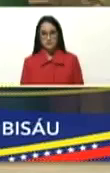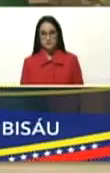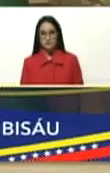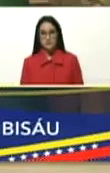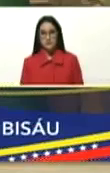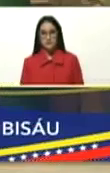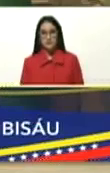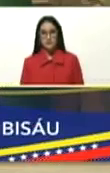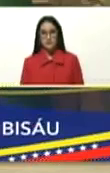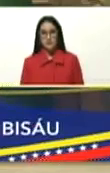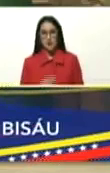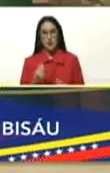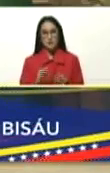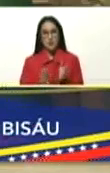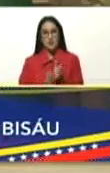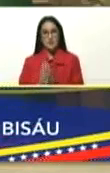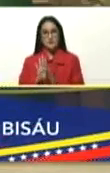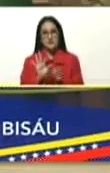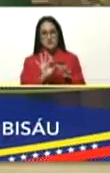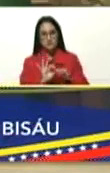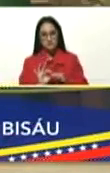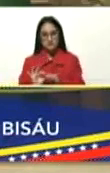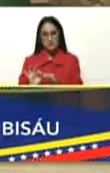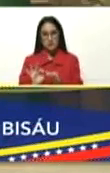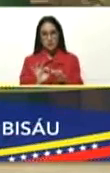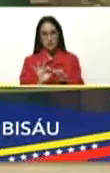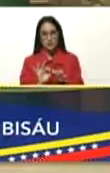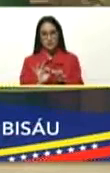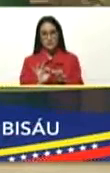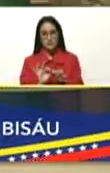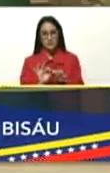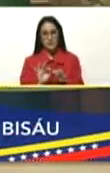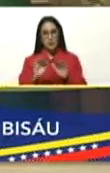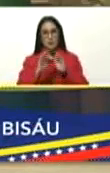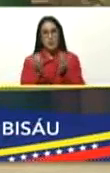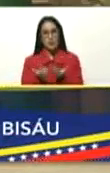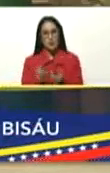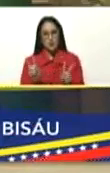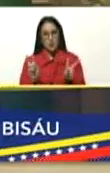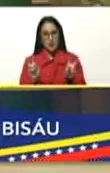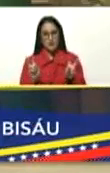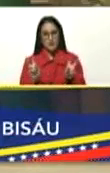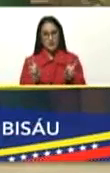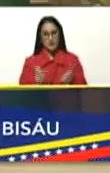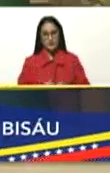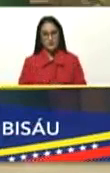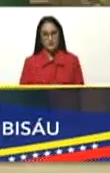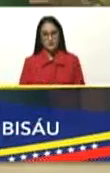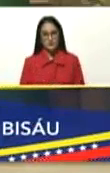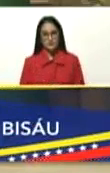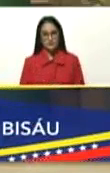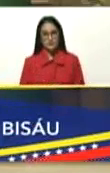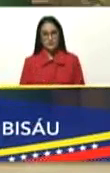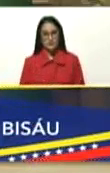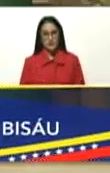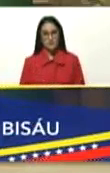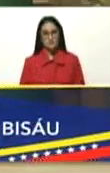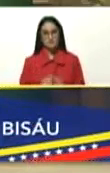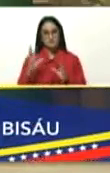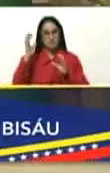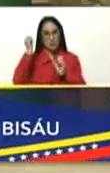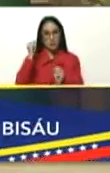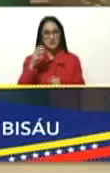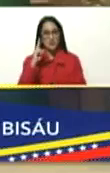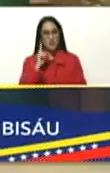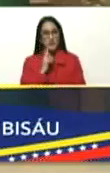y de cómo avanzamos en la construcción de un mundo nuevo desde la diplomacia